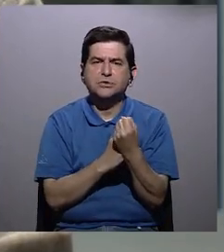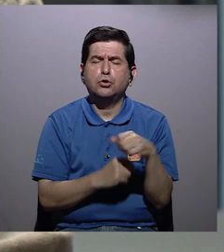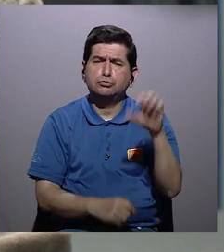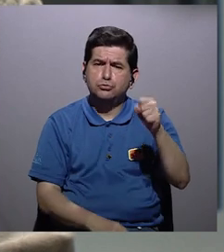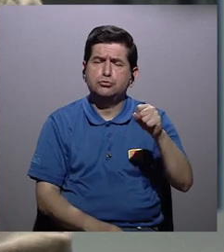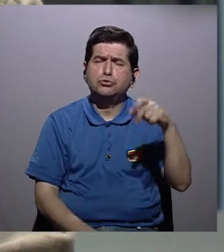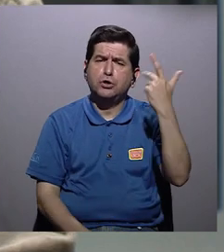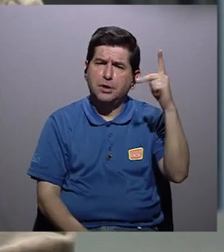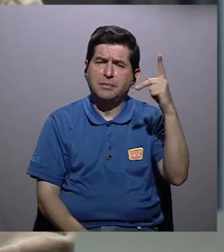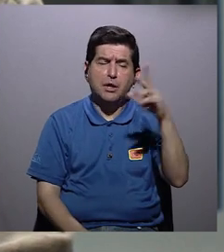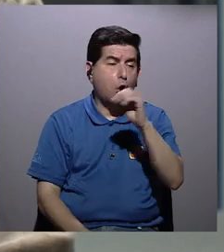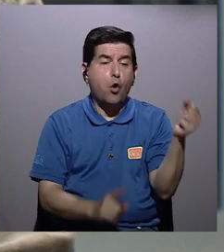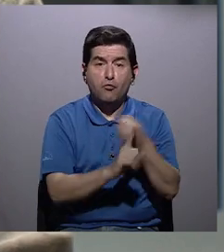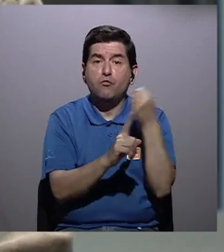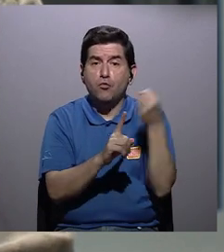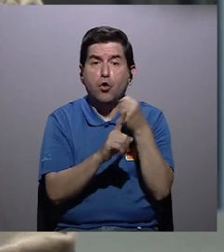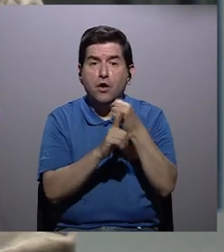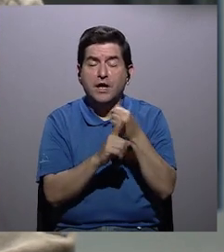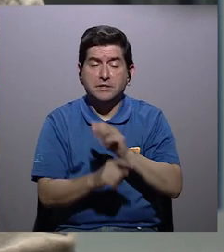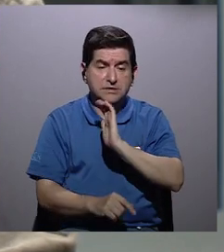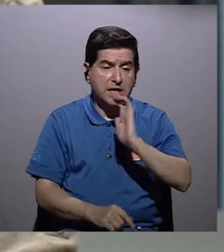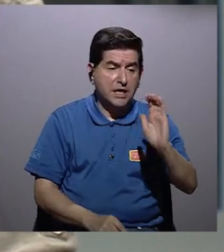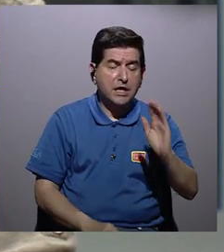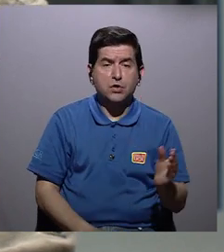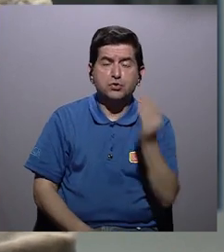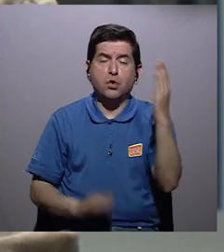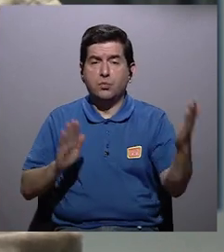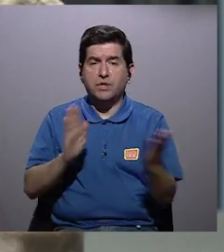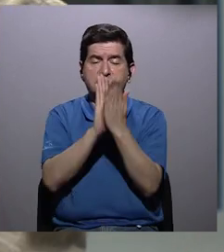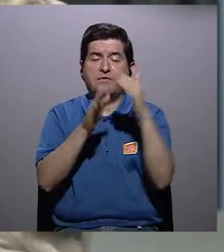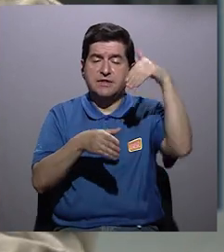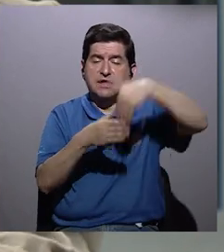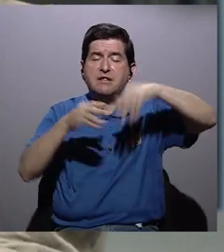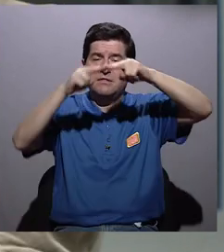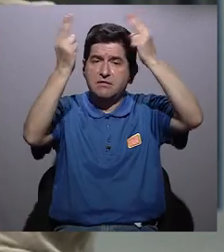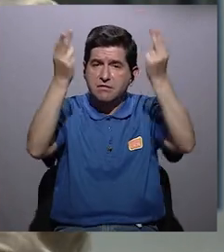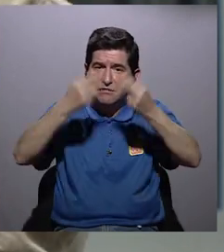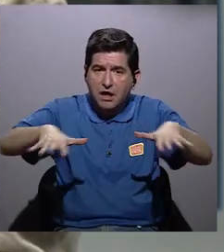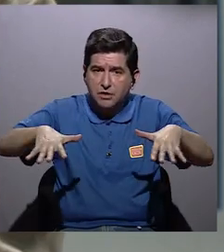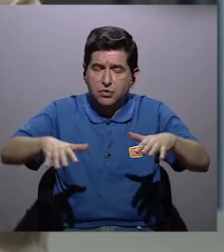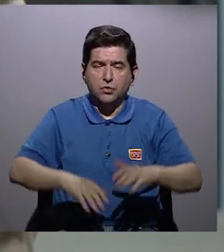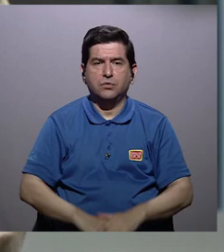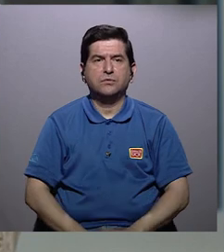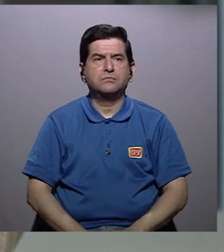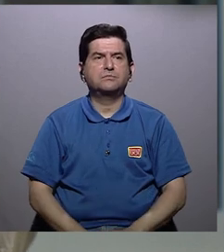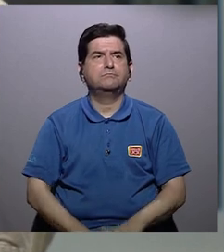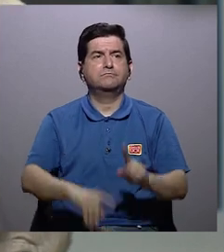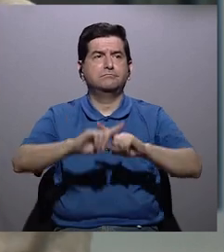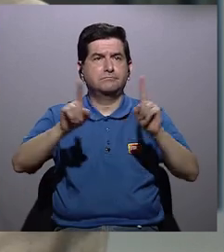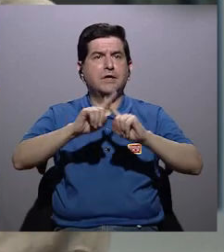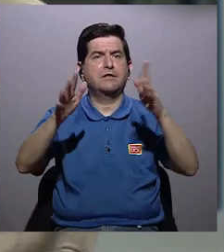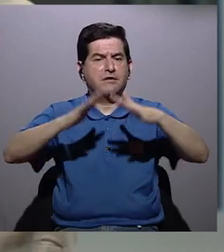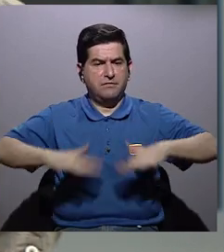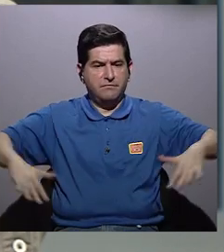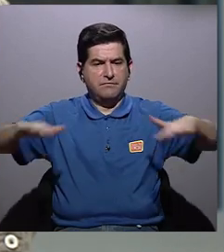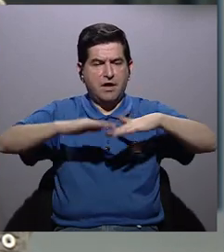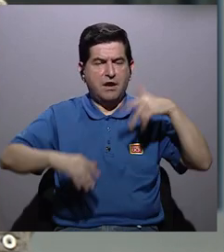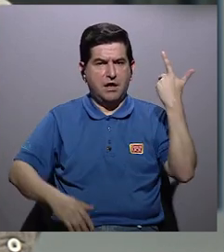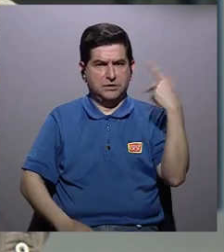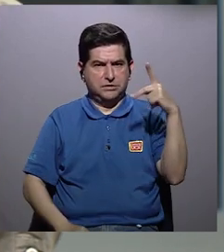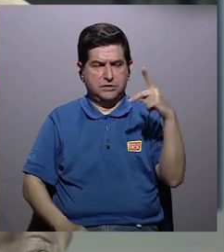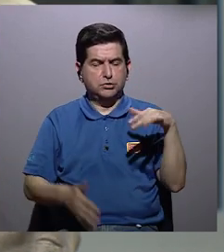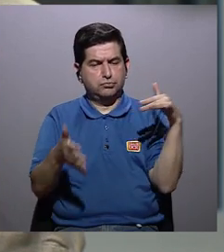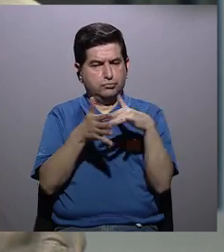de riesgos o de violencia a la que se ven enfrentados los niños y adolescentes en la red. Uno de los hay diferentes ámbitos de riesgo